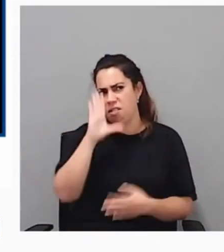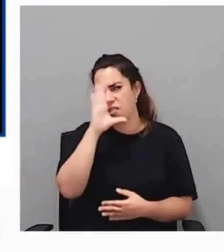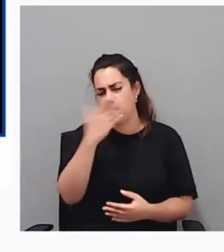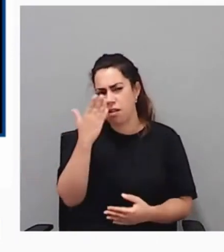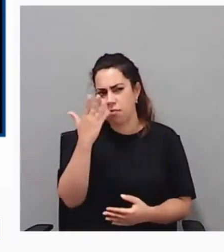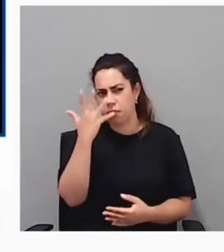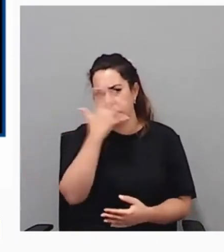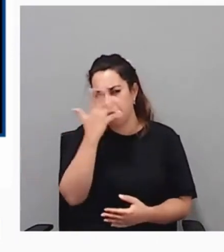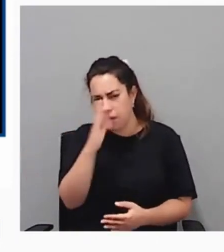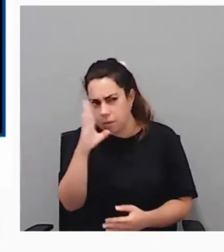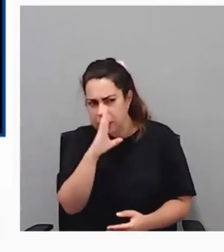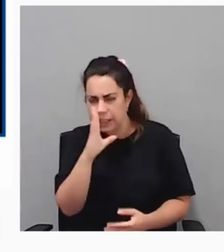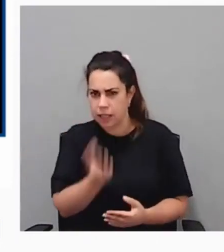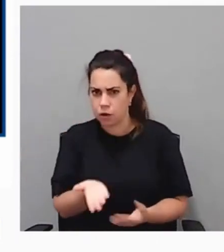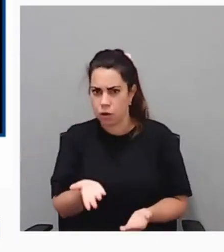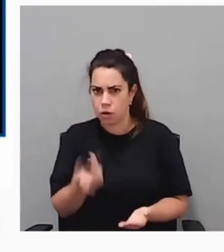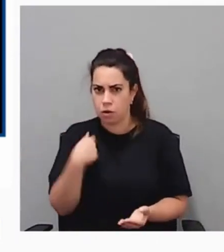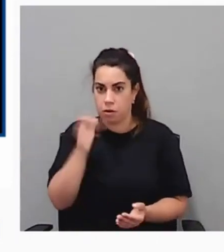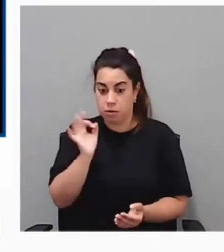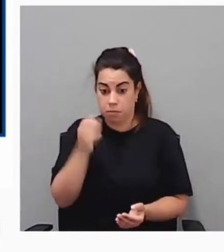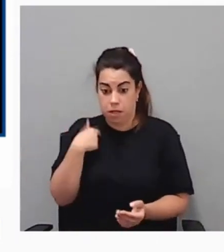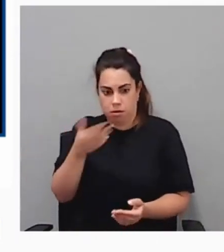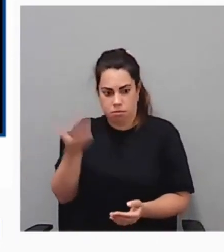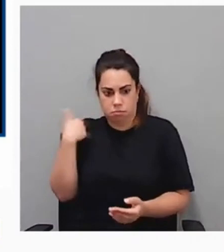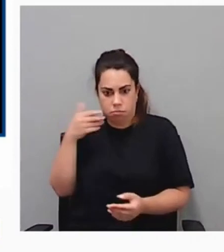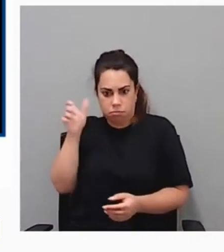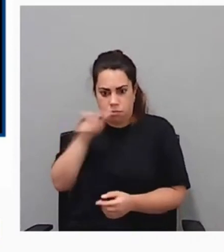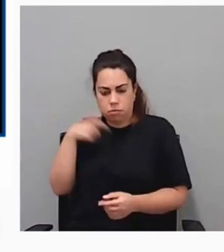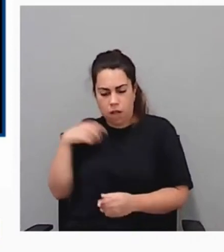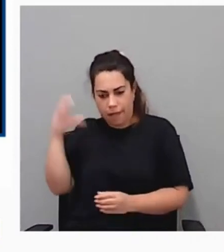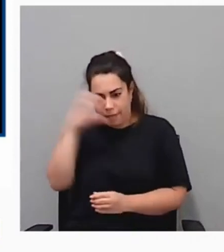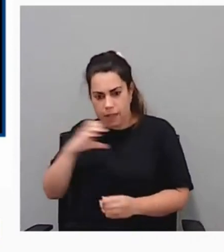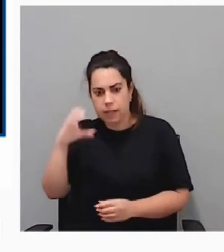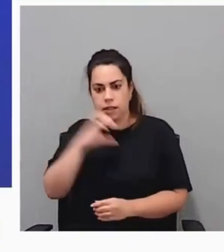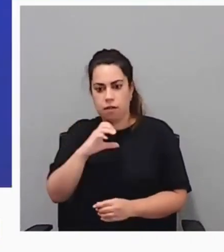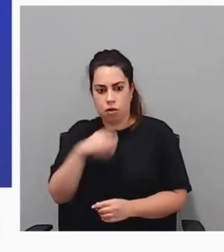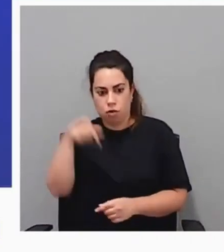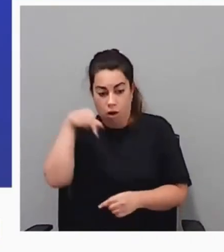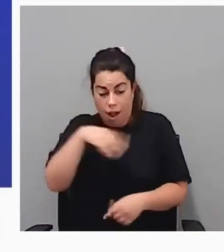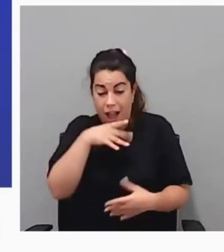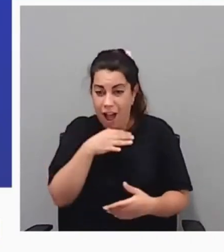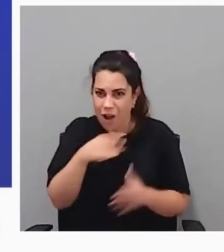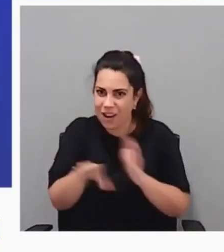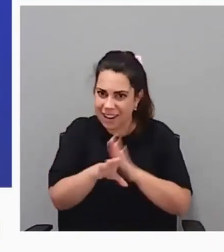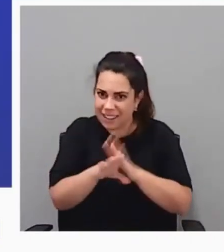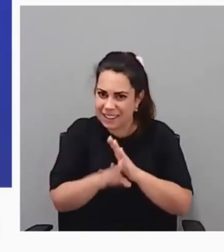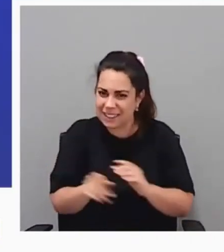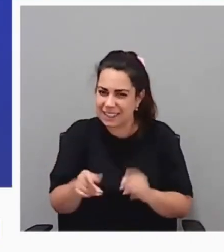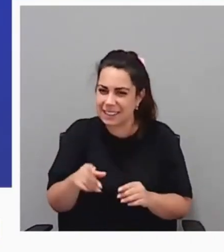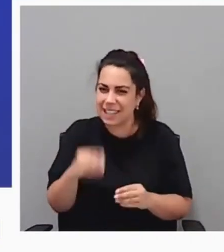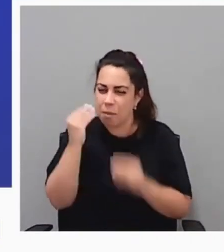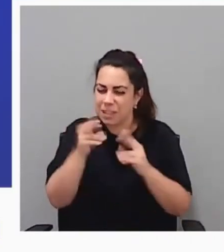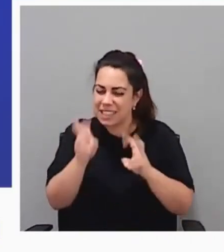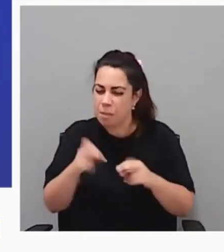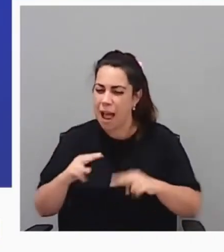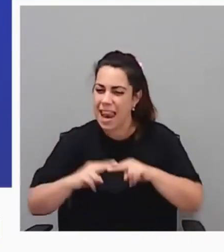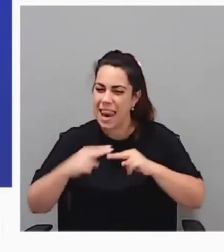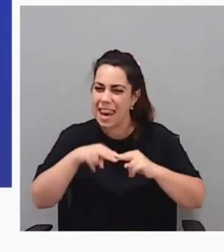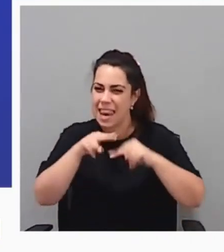Aunque los científicos de esa época y todavía de ahora pensamos en Lego, hacemos círculos